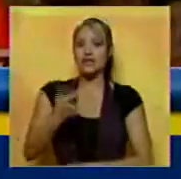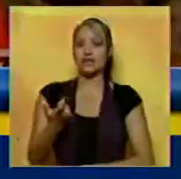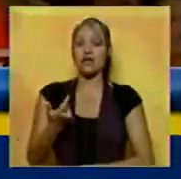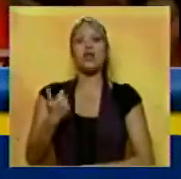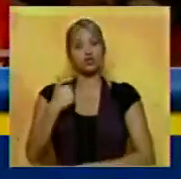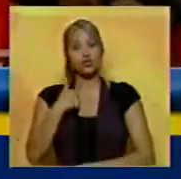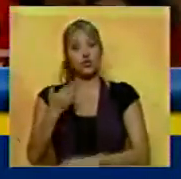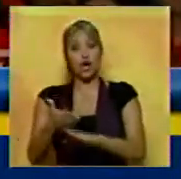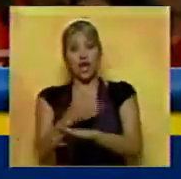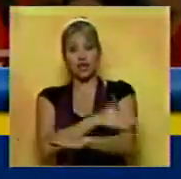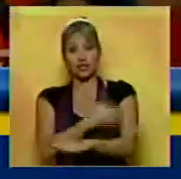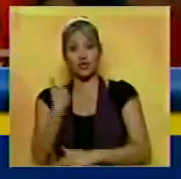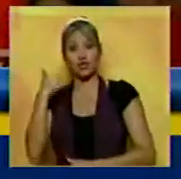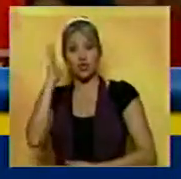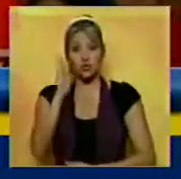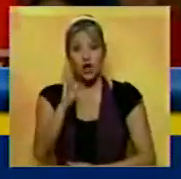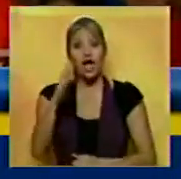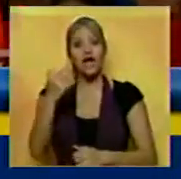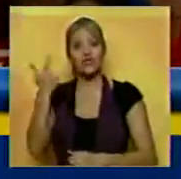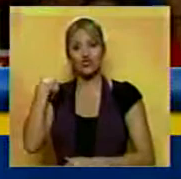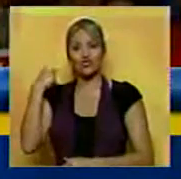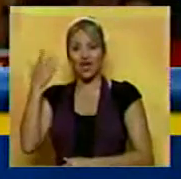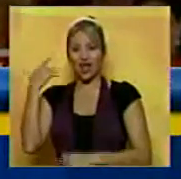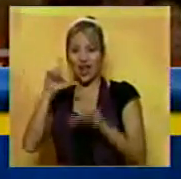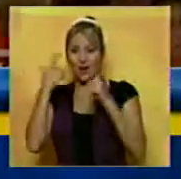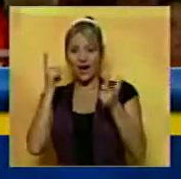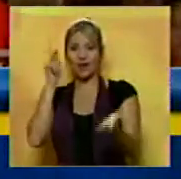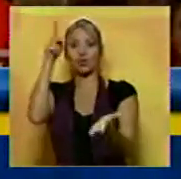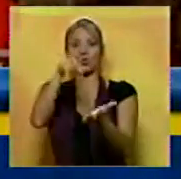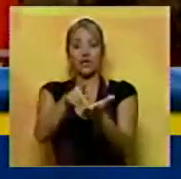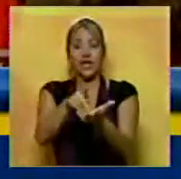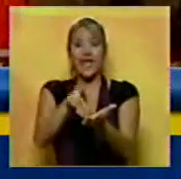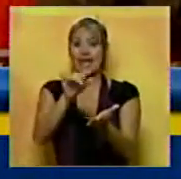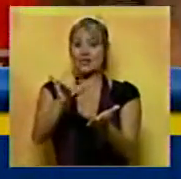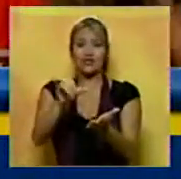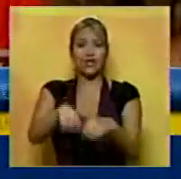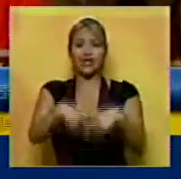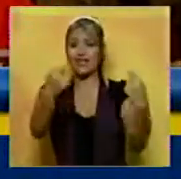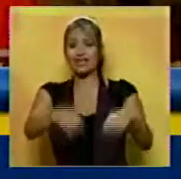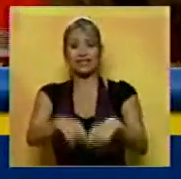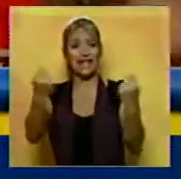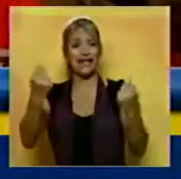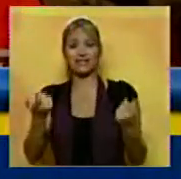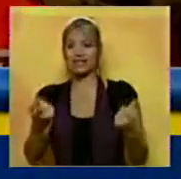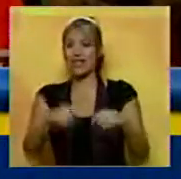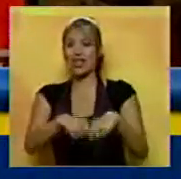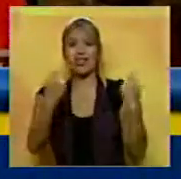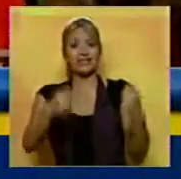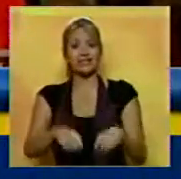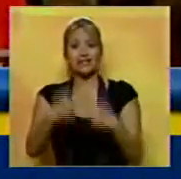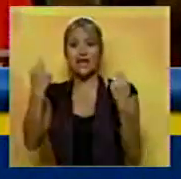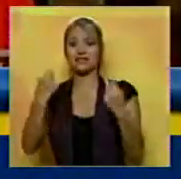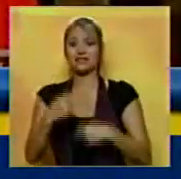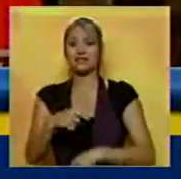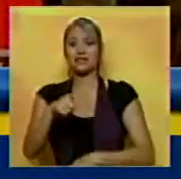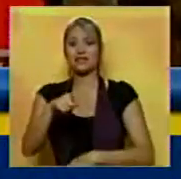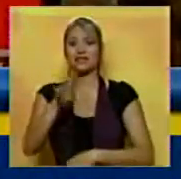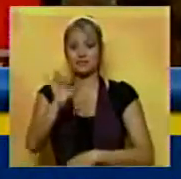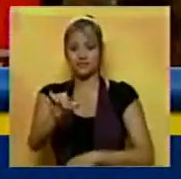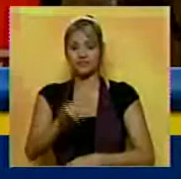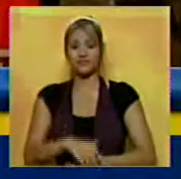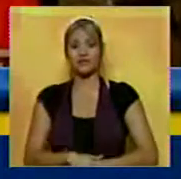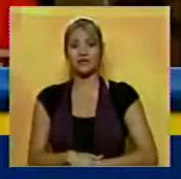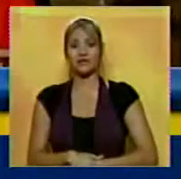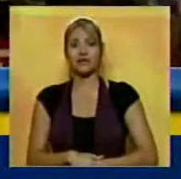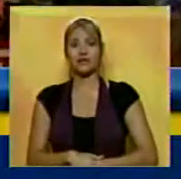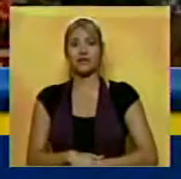nosotros veníamos ahora del aeropuerto hasta aquí y la vialidad está hecha un desastre total. Maduro acusó